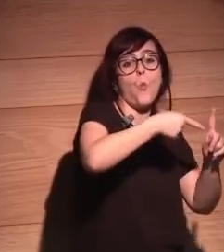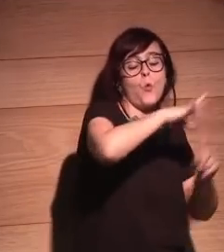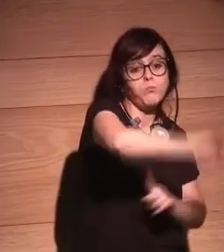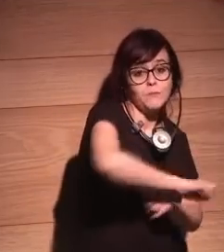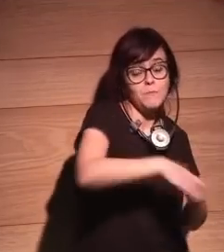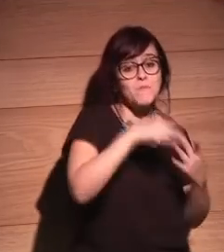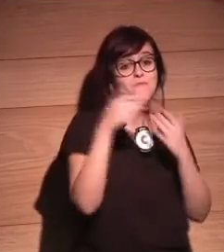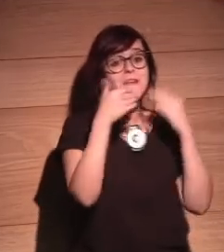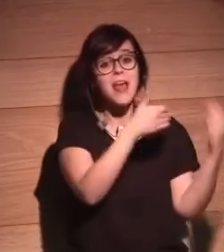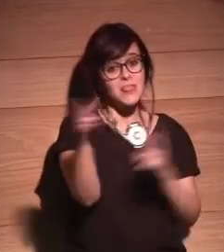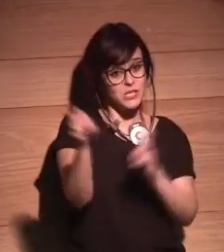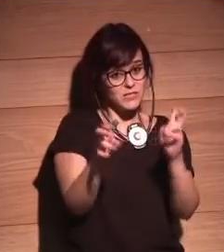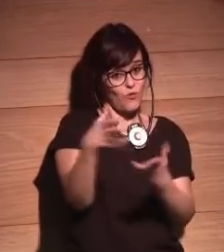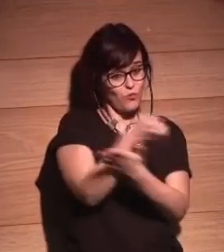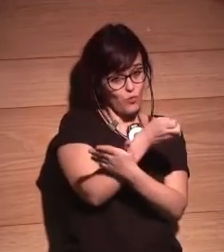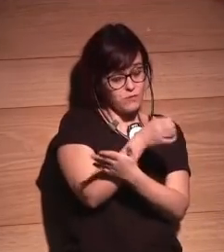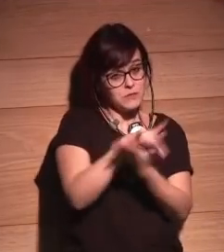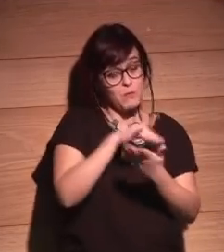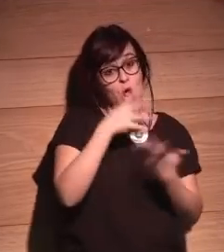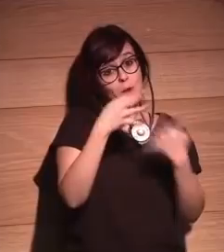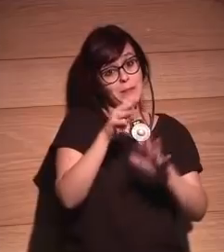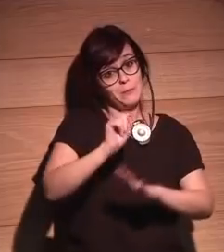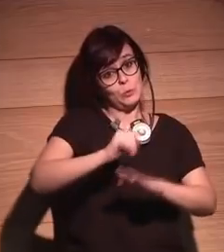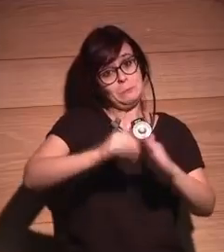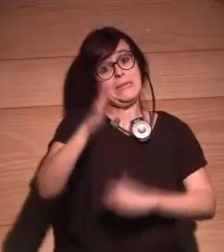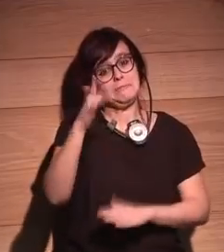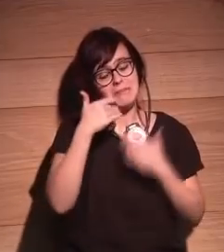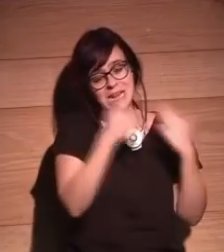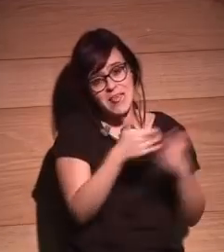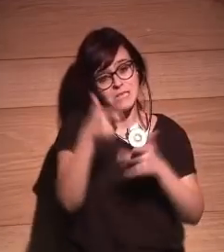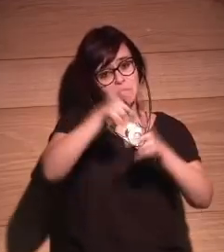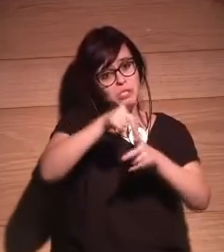muchas gracias a todos por estar con nosotros más de 90 minutos. Gracias a los